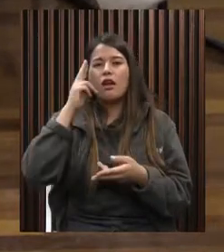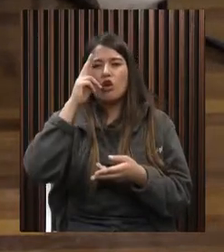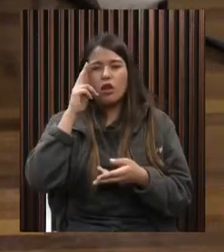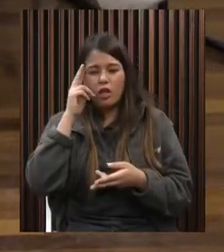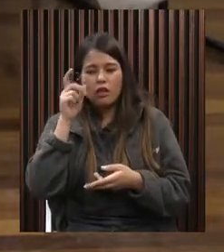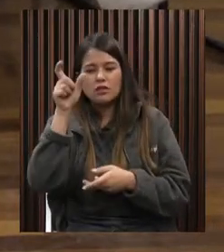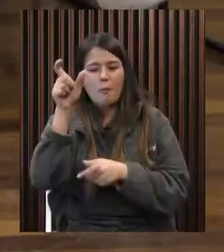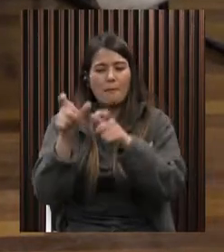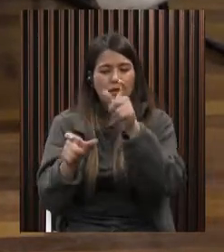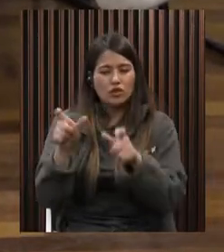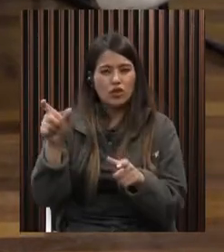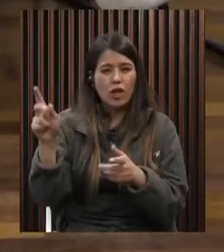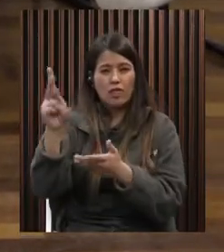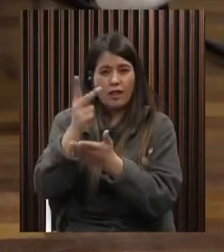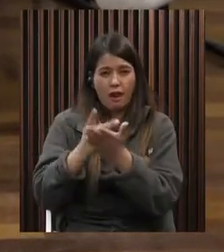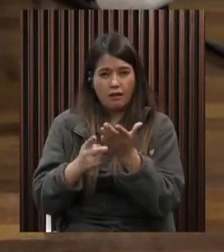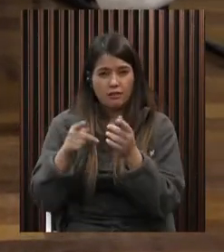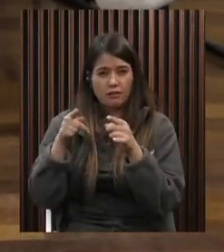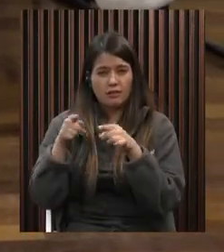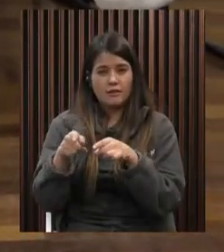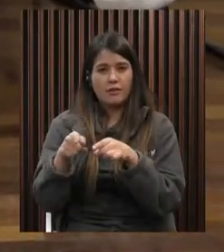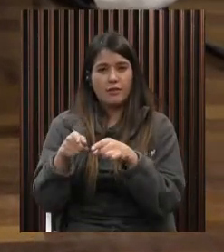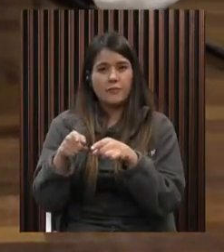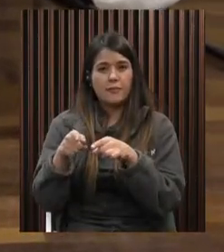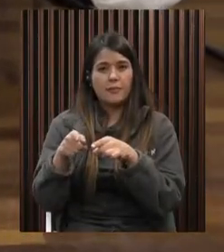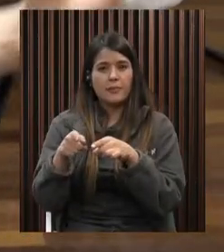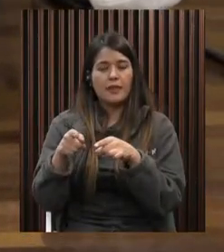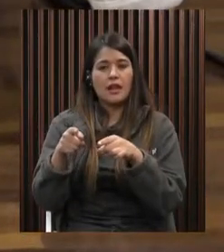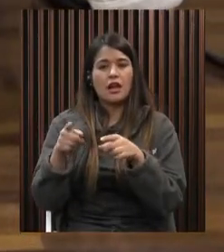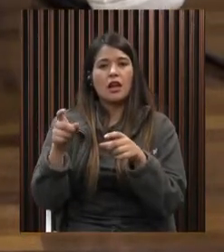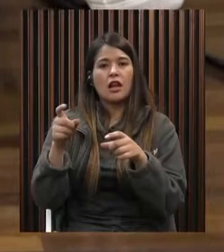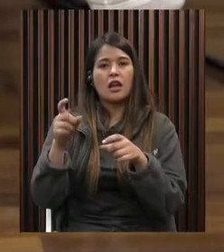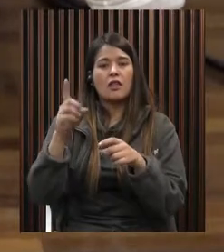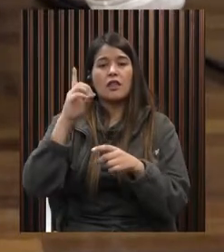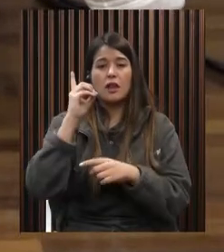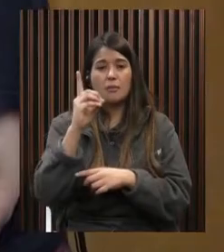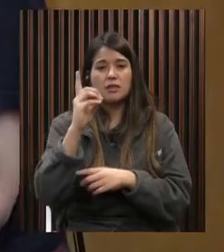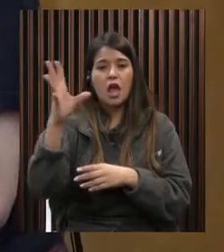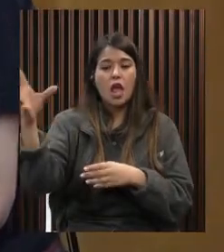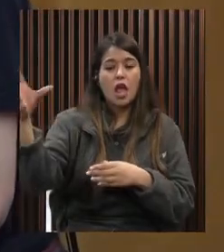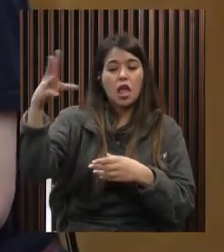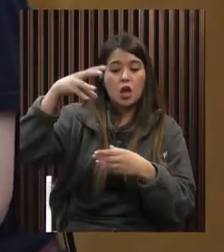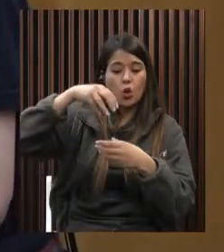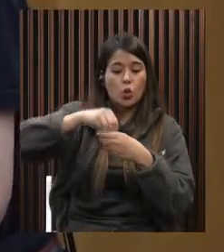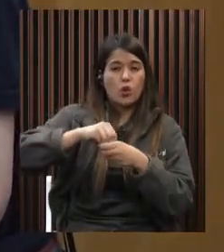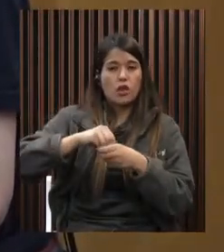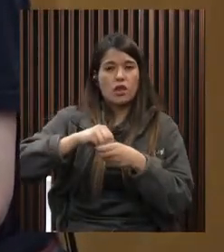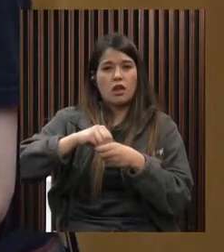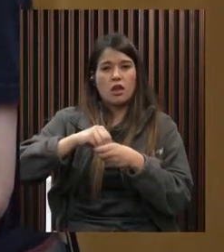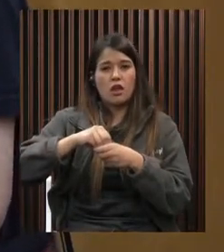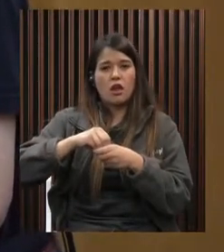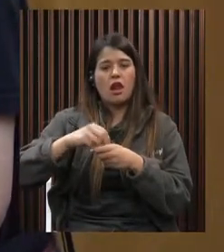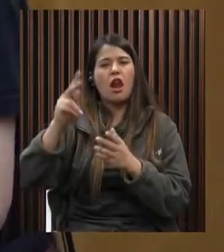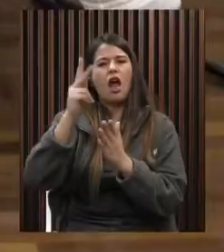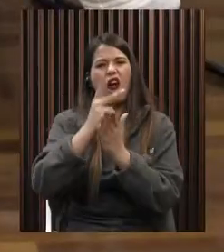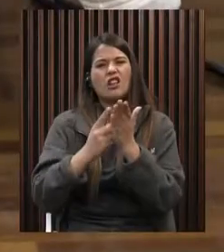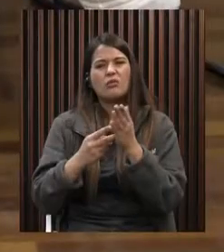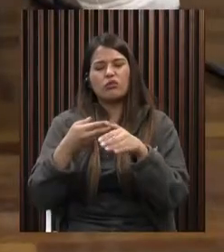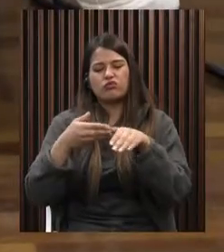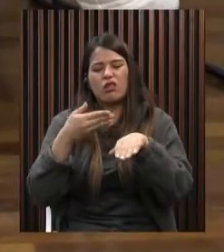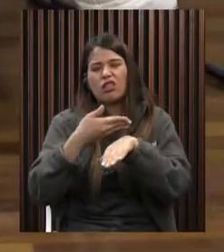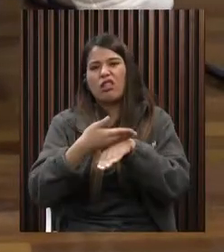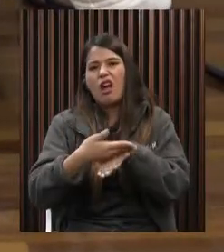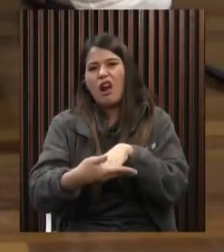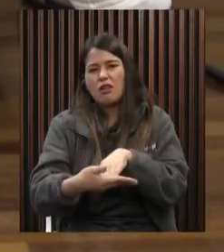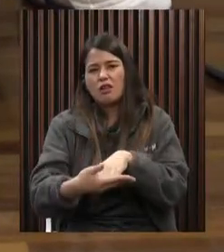o personas que justamente desde la discapacidad han incluido el arte en su vida y que lo han incluido tarde. Y eso es una responsabilidad